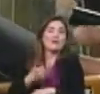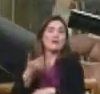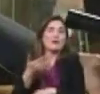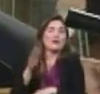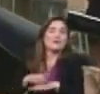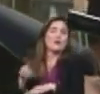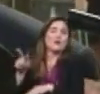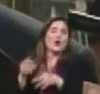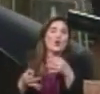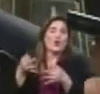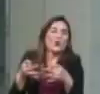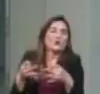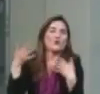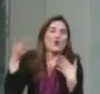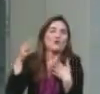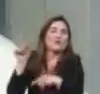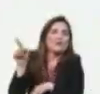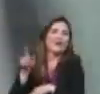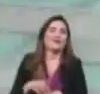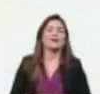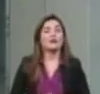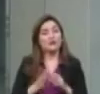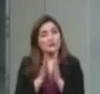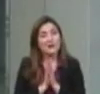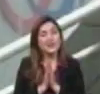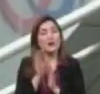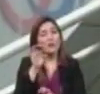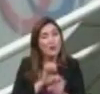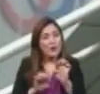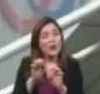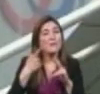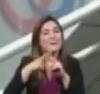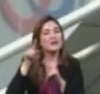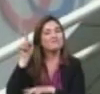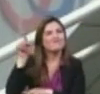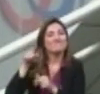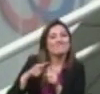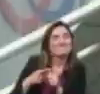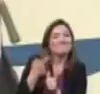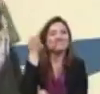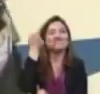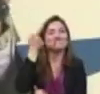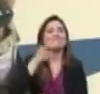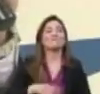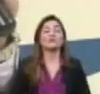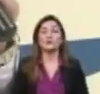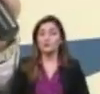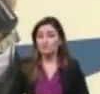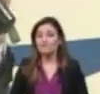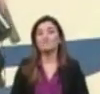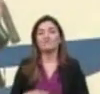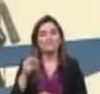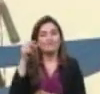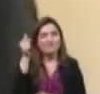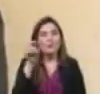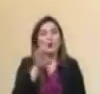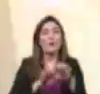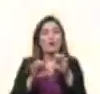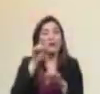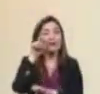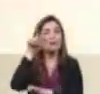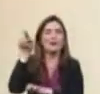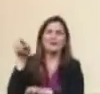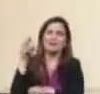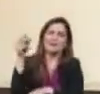llamar a juicio político a Gustavo Yalc. Él se unió al pedido para que la evaluación empiece por el Consejo de la Judicatura y también pidió celeridad para evaluar al